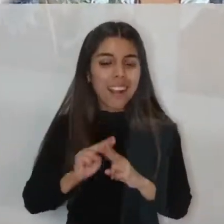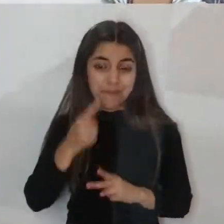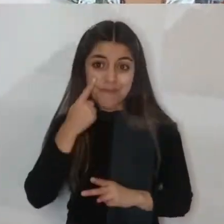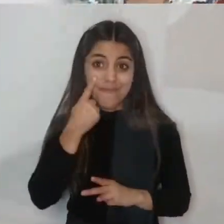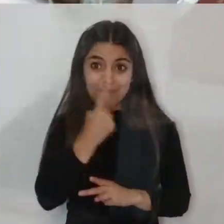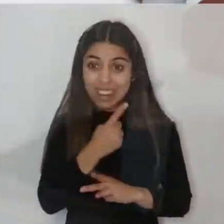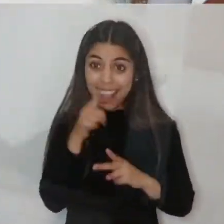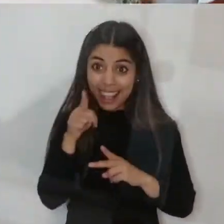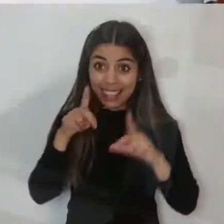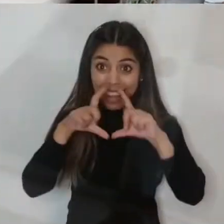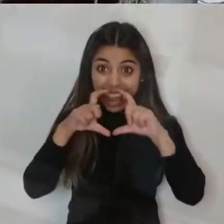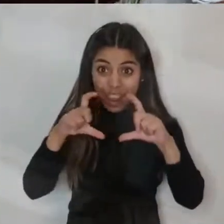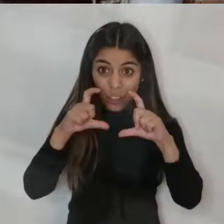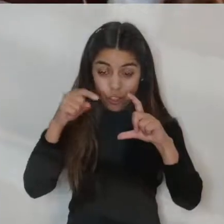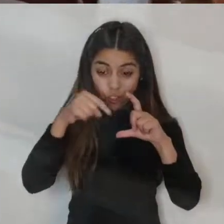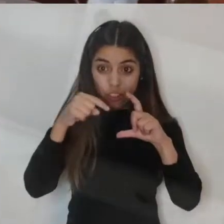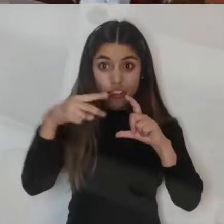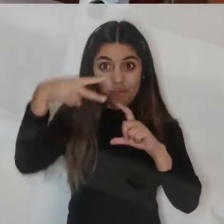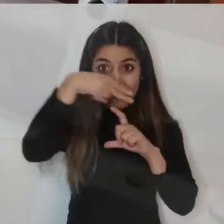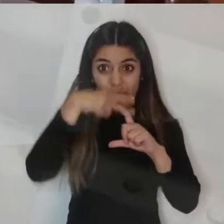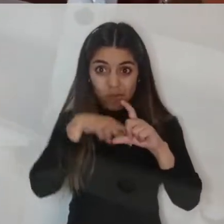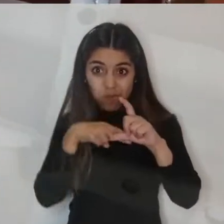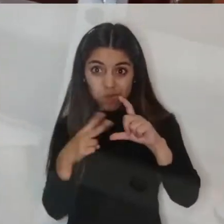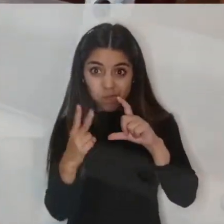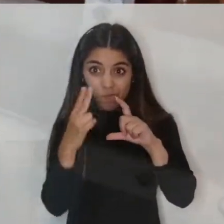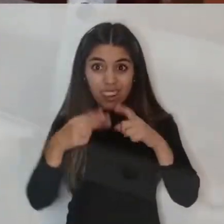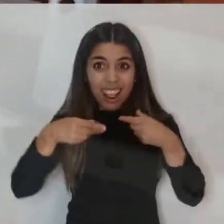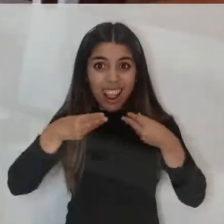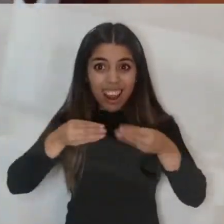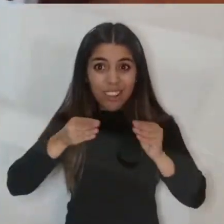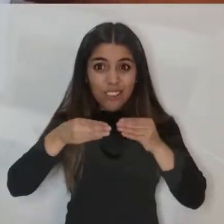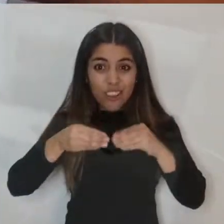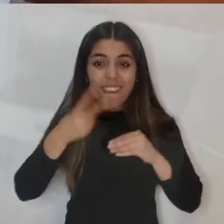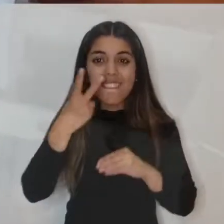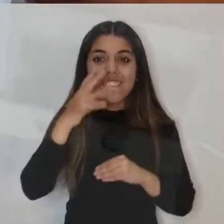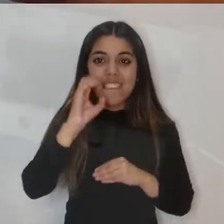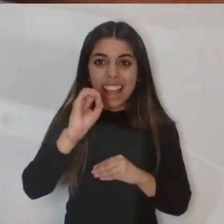Este cartón, este mide 20 centímetros. Y este yo lo coloco aquí en este.